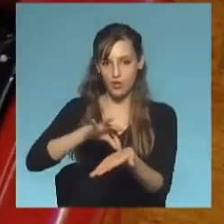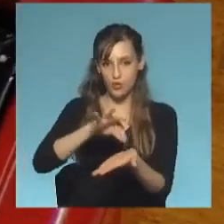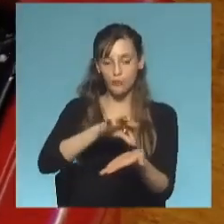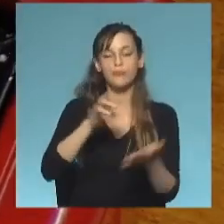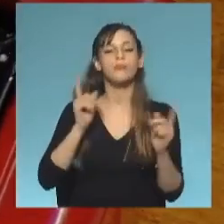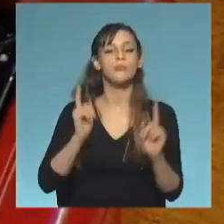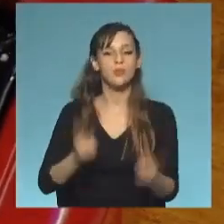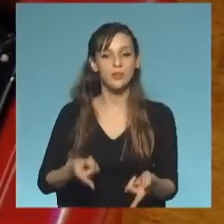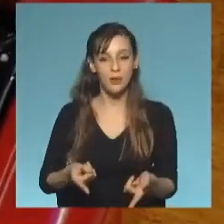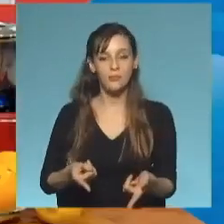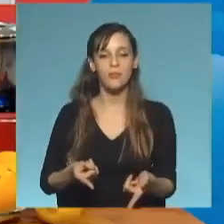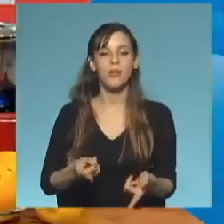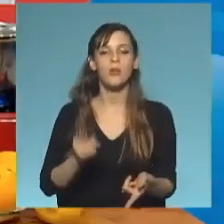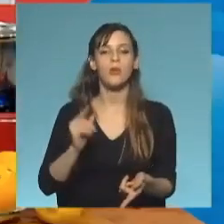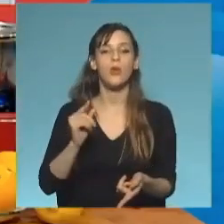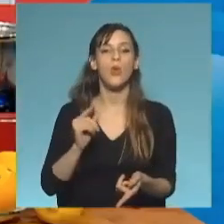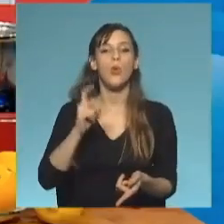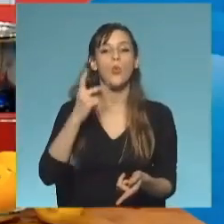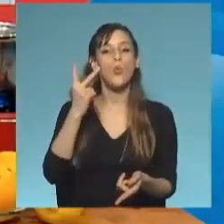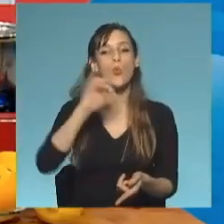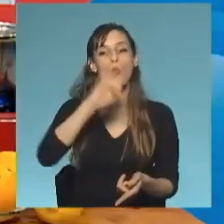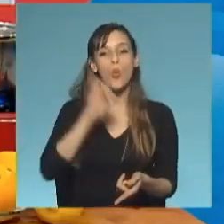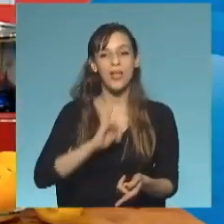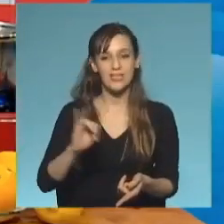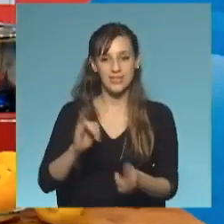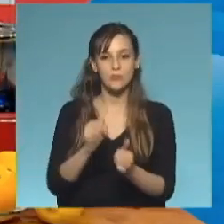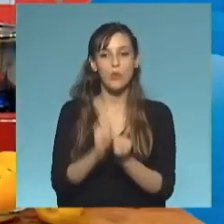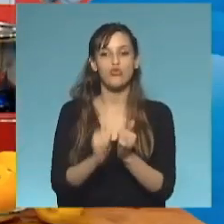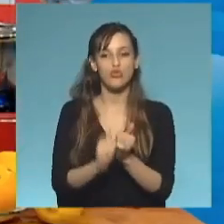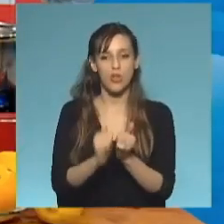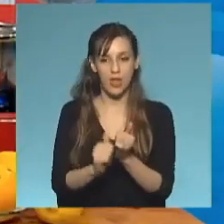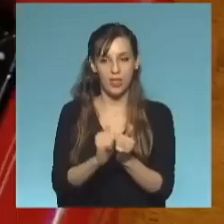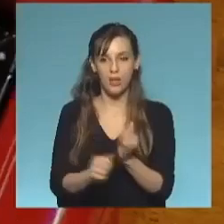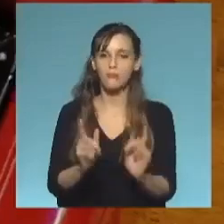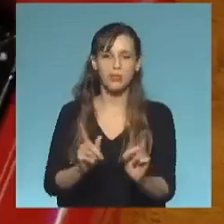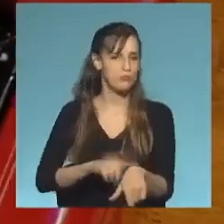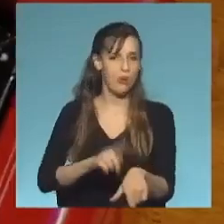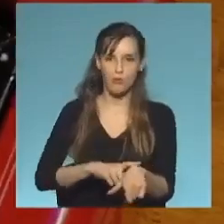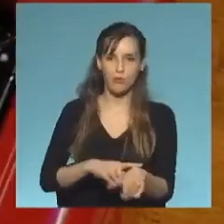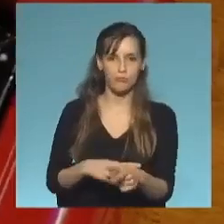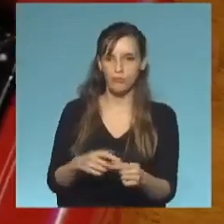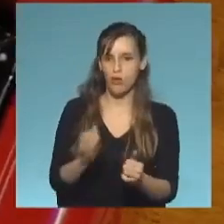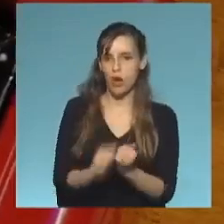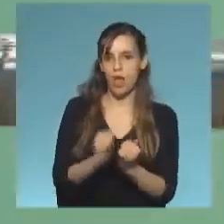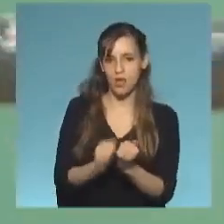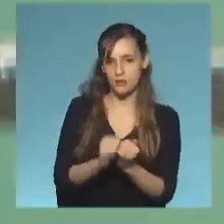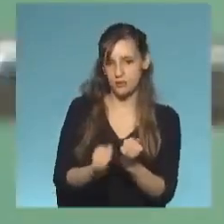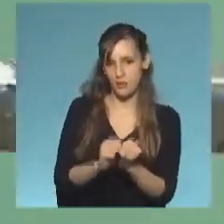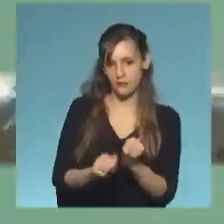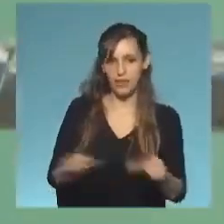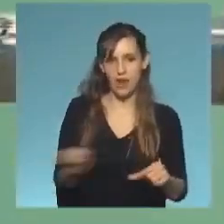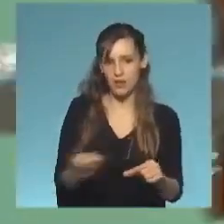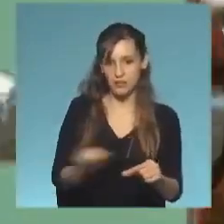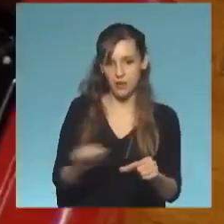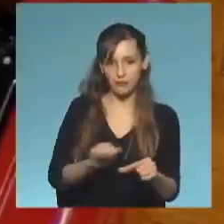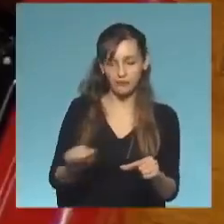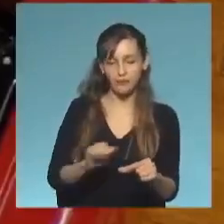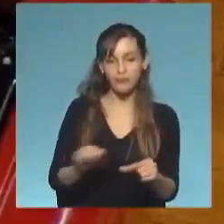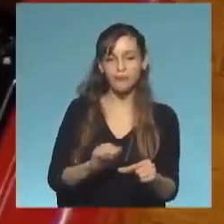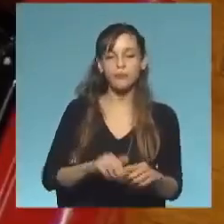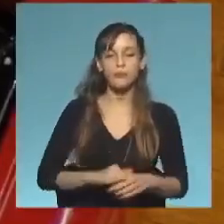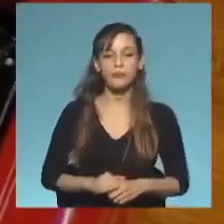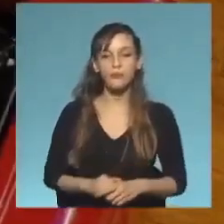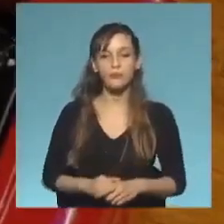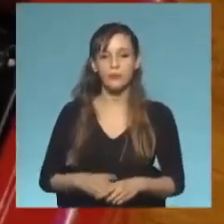de nuez moscada rallada en el momento. Fíjense que no va muy rápido. Está, qué bien